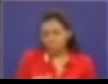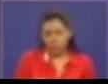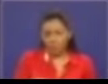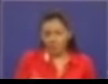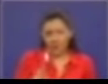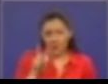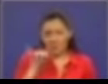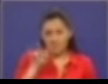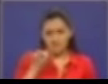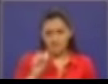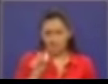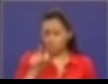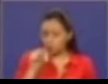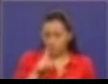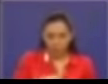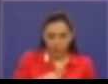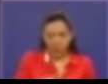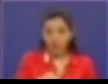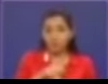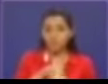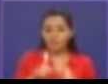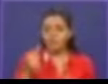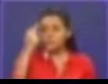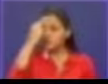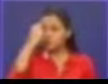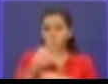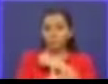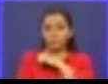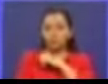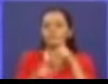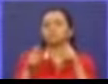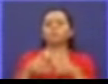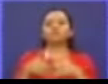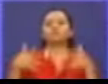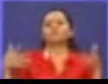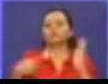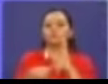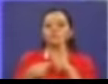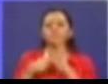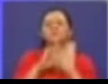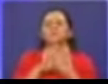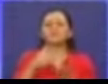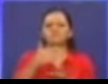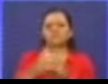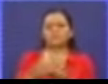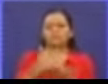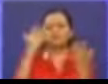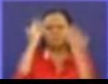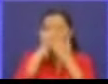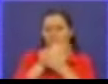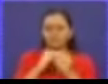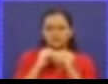IVA. Y les meten en la cabeza a los pobres que tenemos demasiado impuesto. Basta